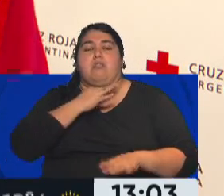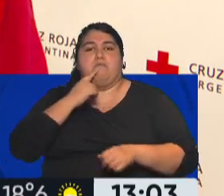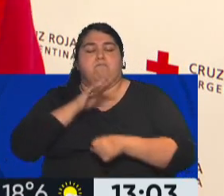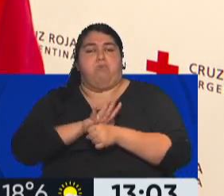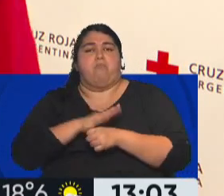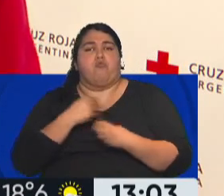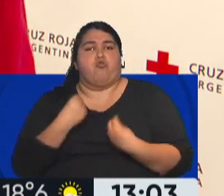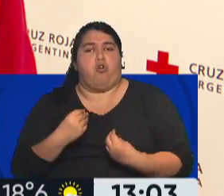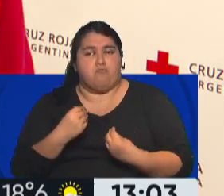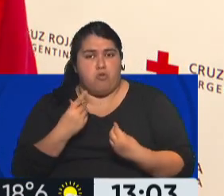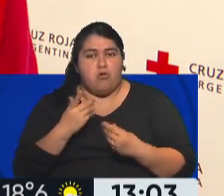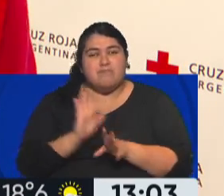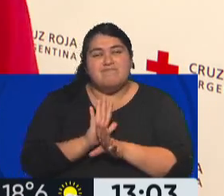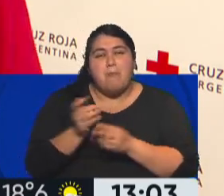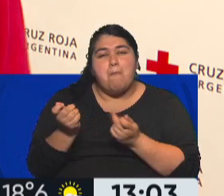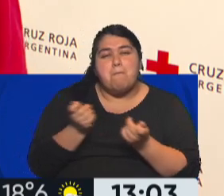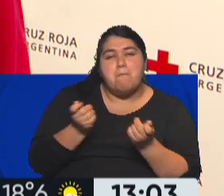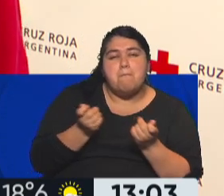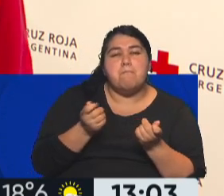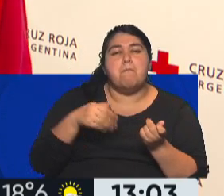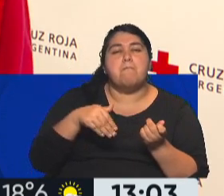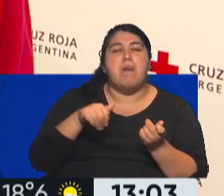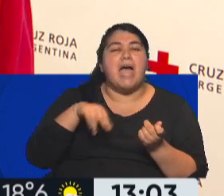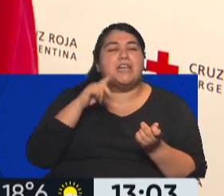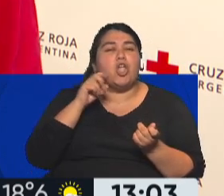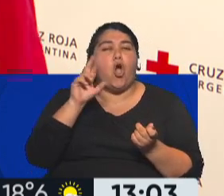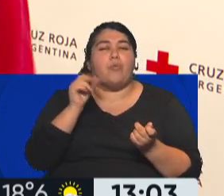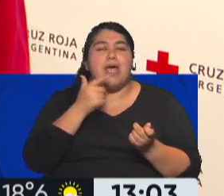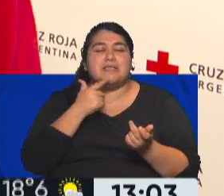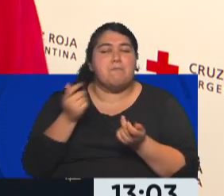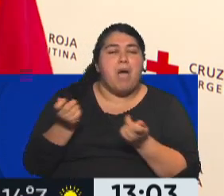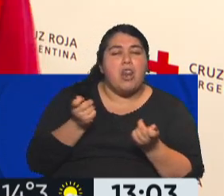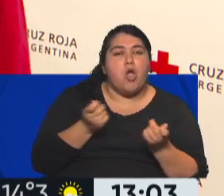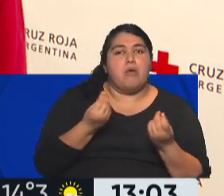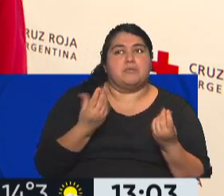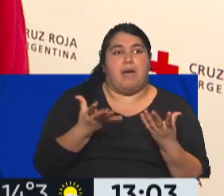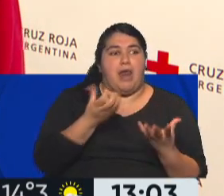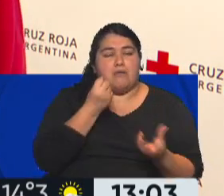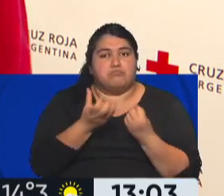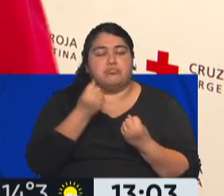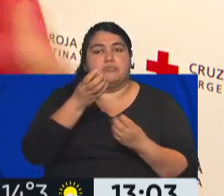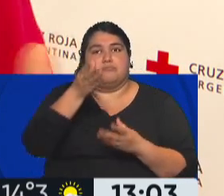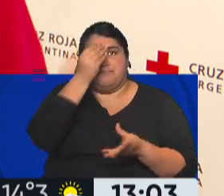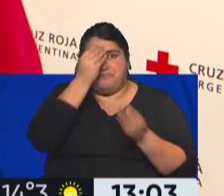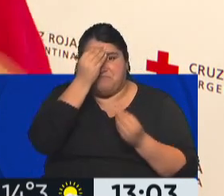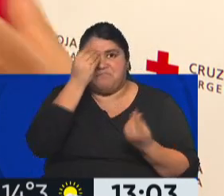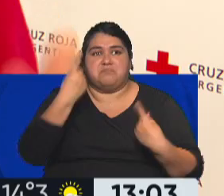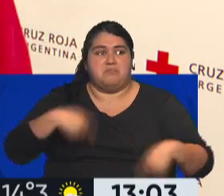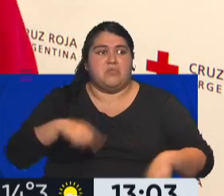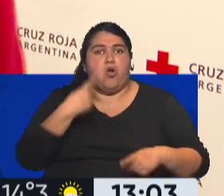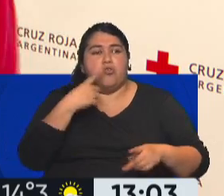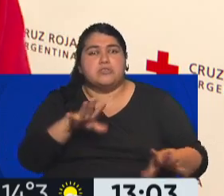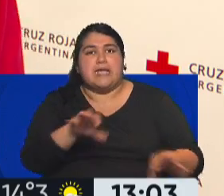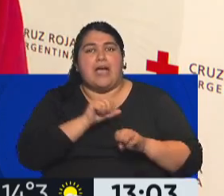son todos esos son son maniobras de que rápidamente se pueden digamos incorporar como parte de unas